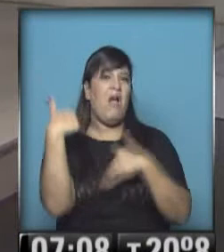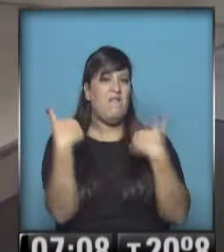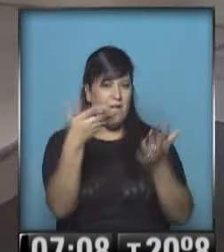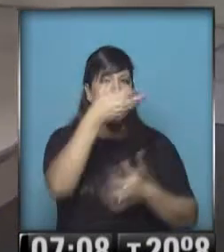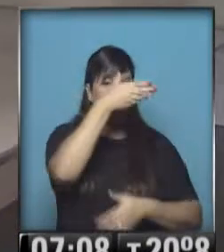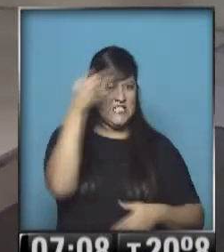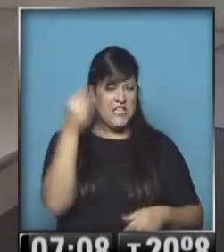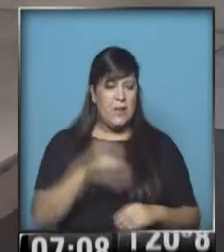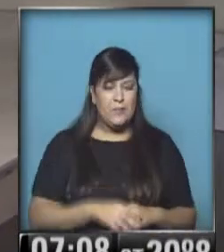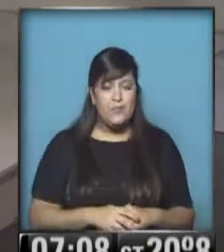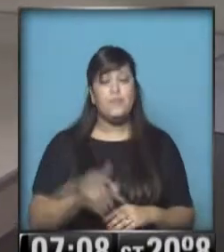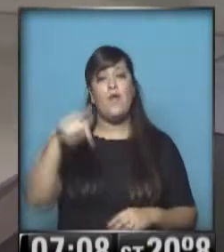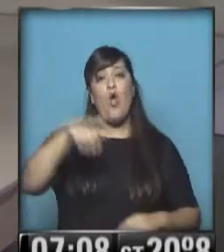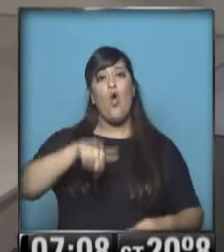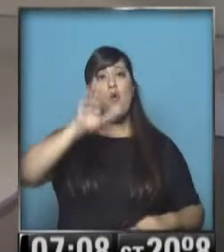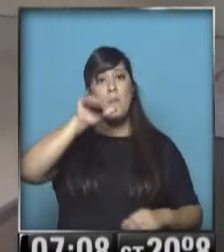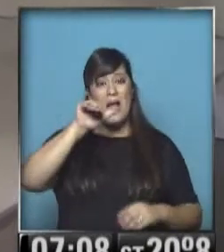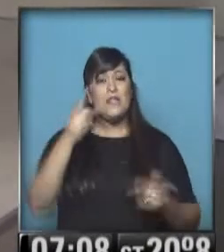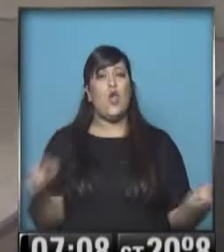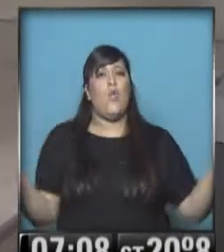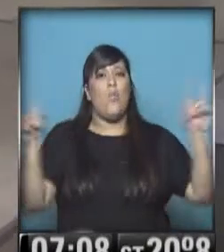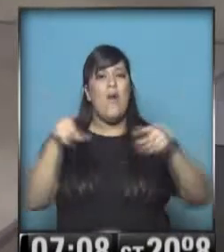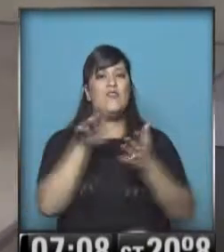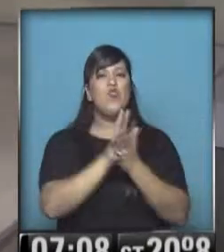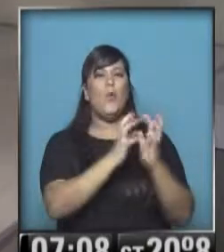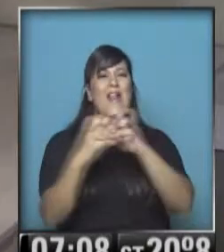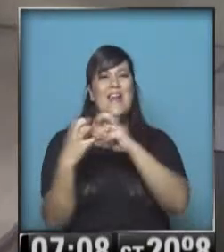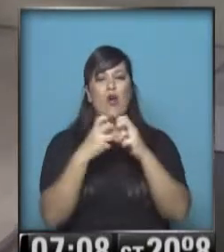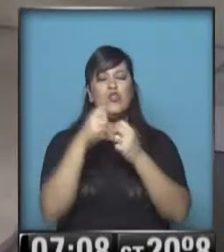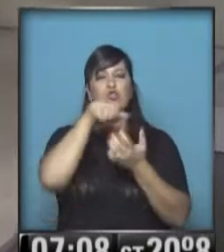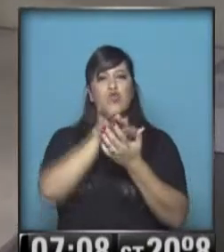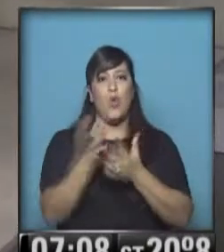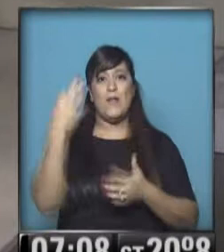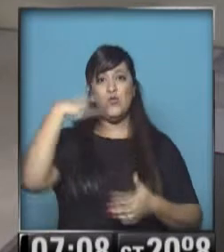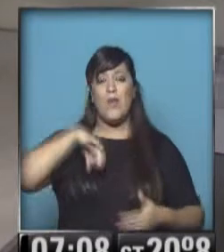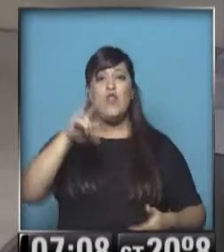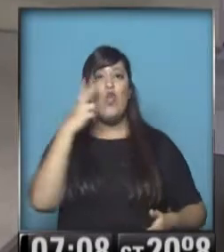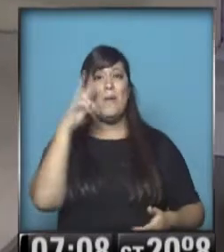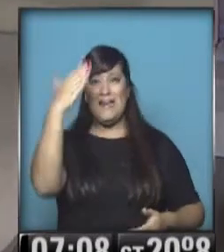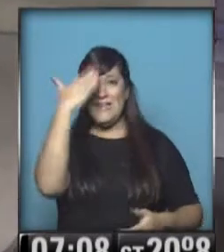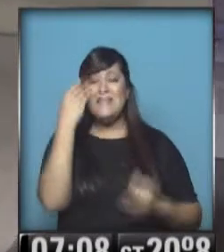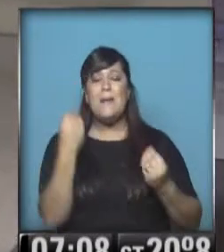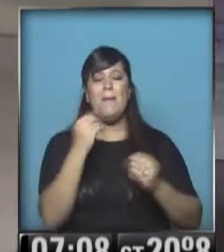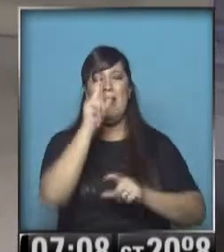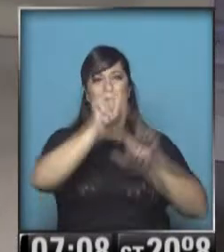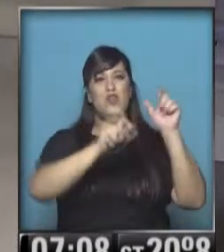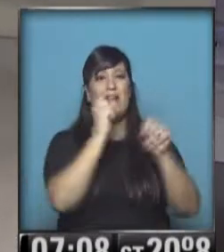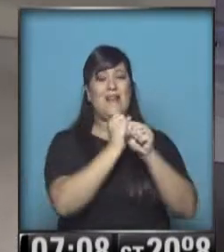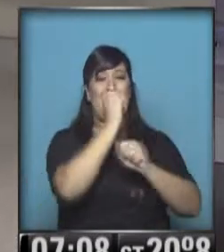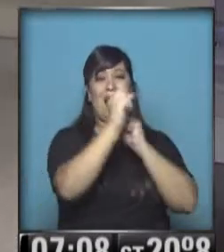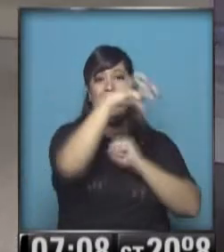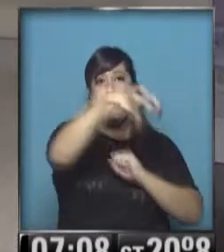Y hoy martes se retoman las negociaciones, hablamos de las paritarias 2015 para trabajadores del sector metalúrgico